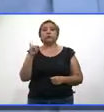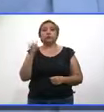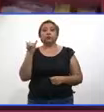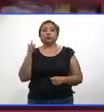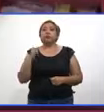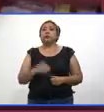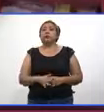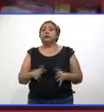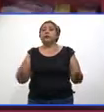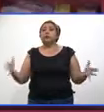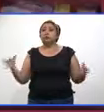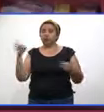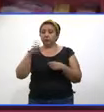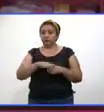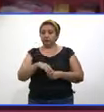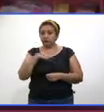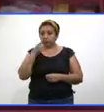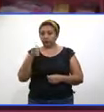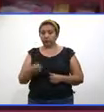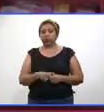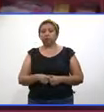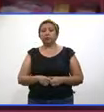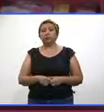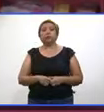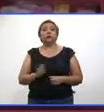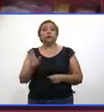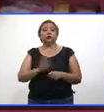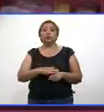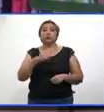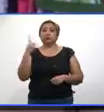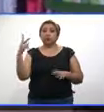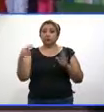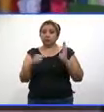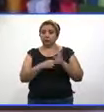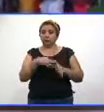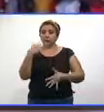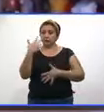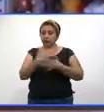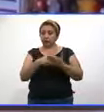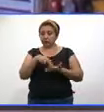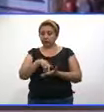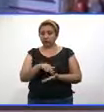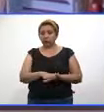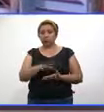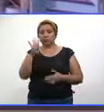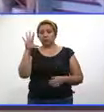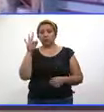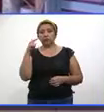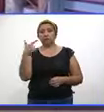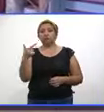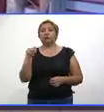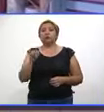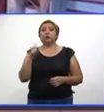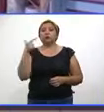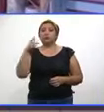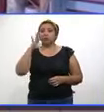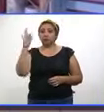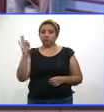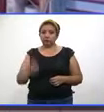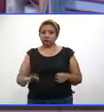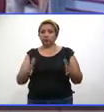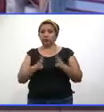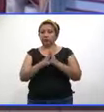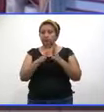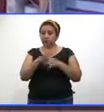y aumentar los sufragios en las elecciones intermedias, porque en 2015 se registró el 47.7% de participación del